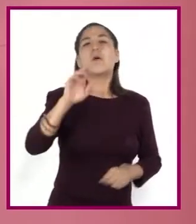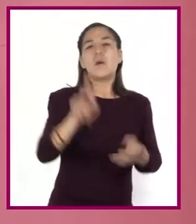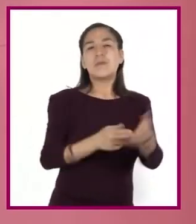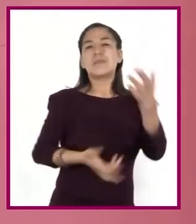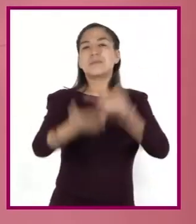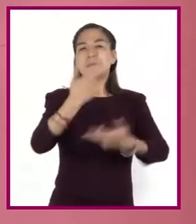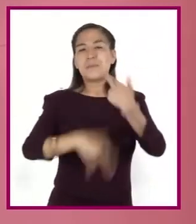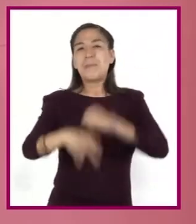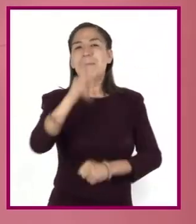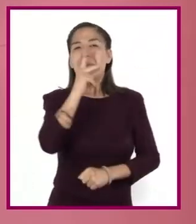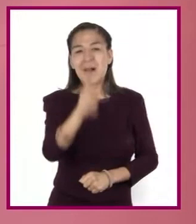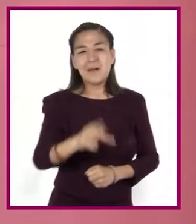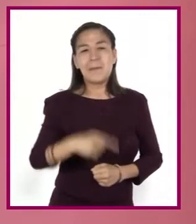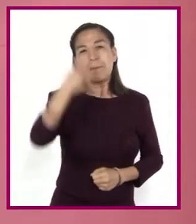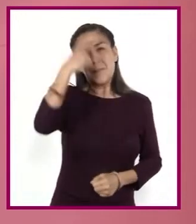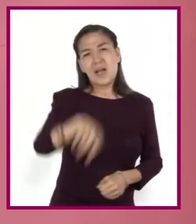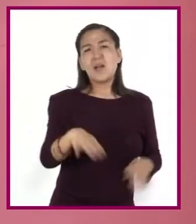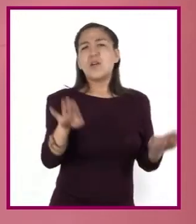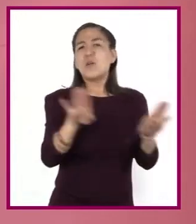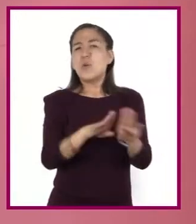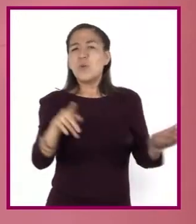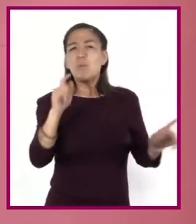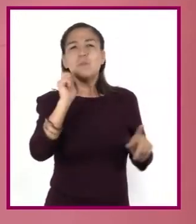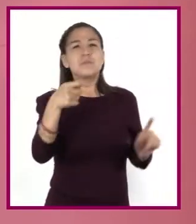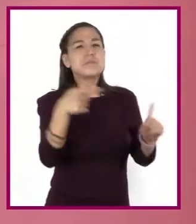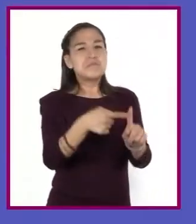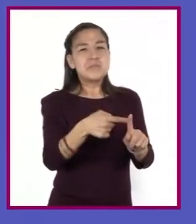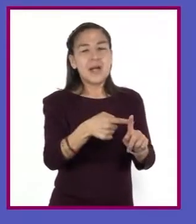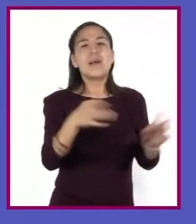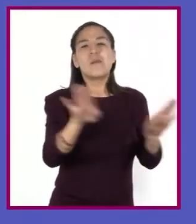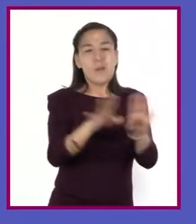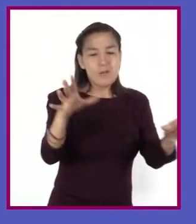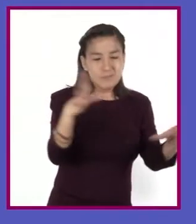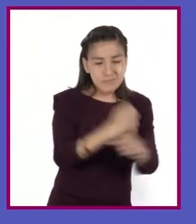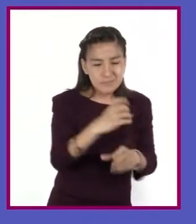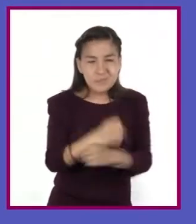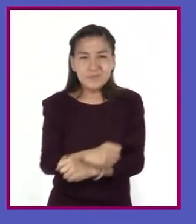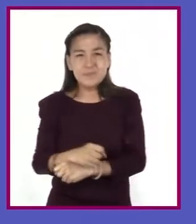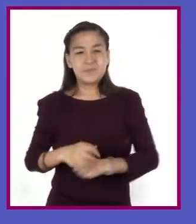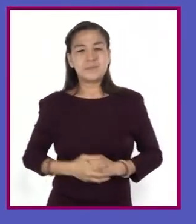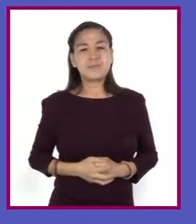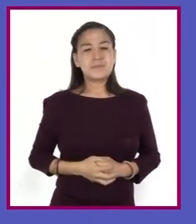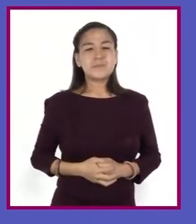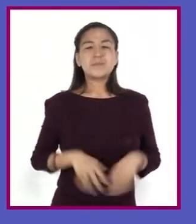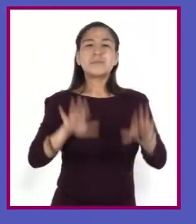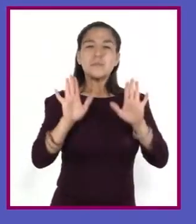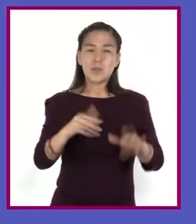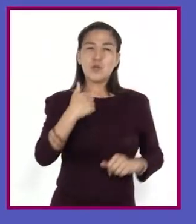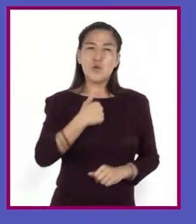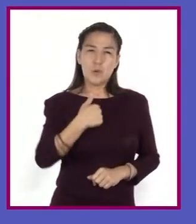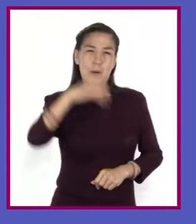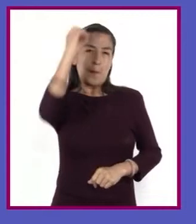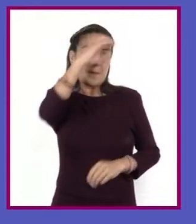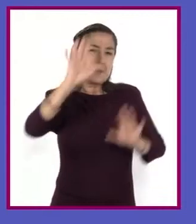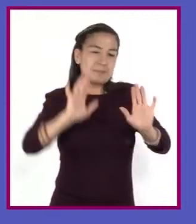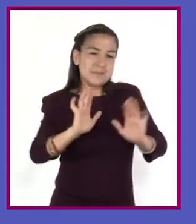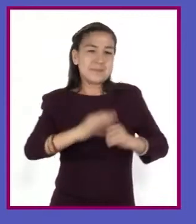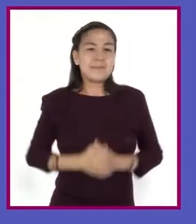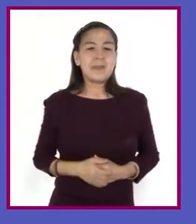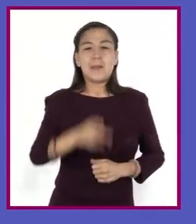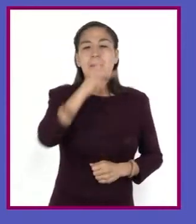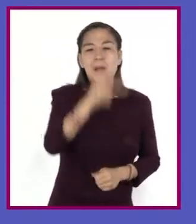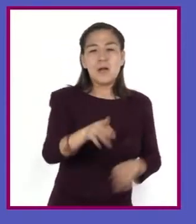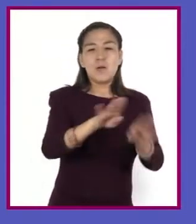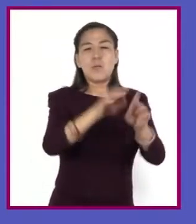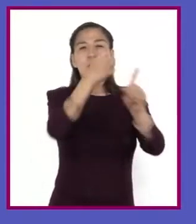las palabras que nos indican una descripción. Pues yo podría decir que hay palabras y oraciones